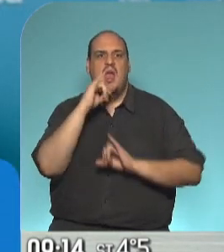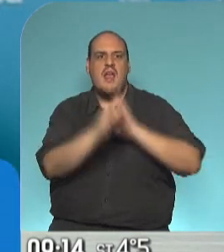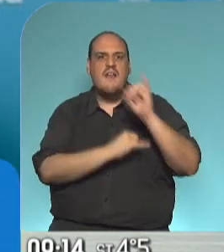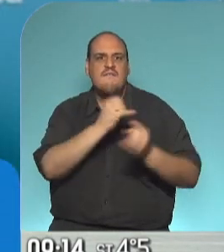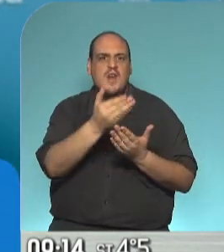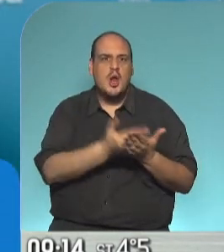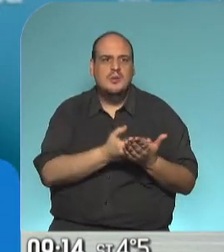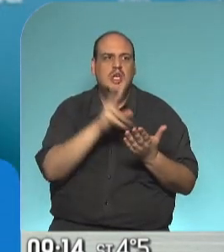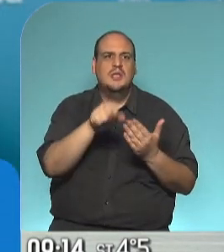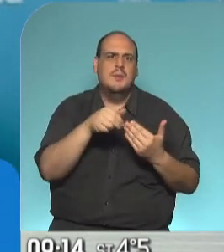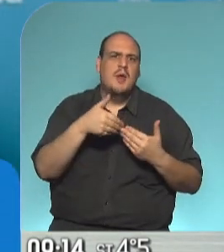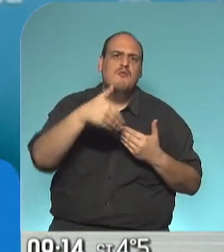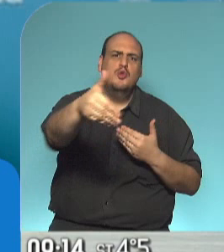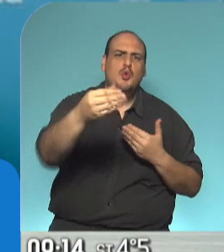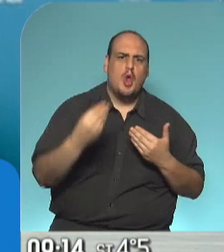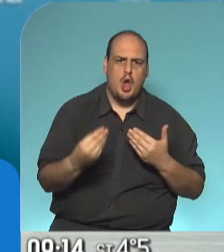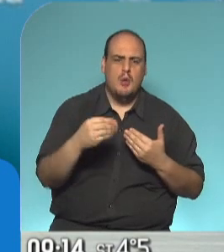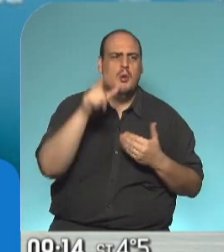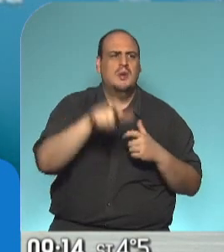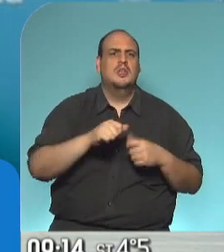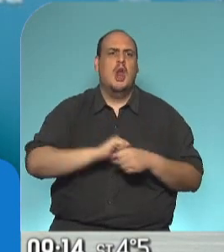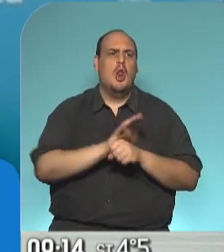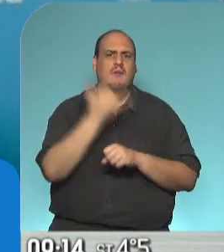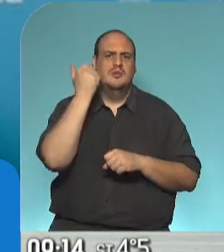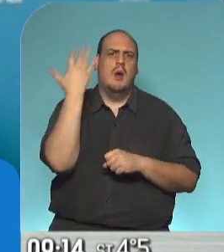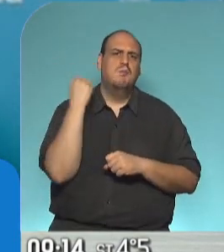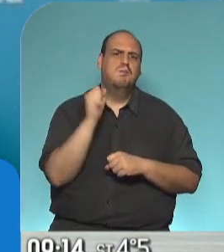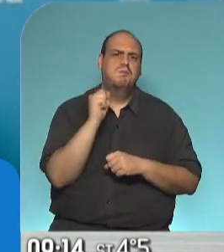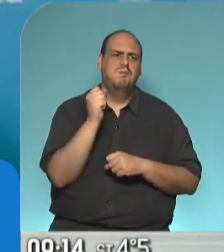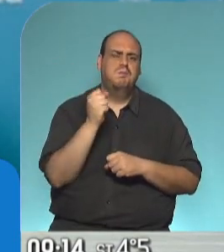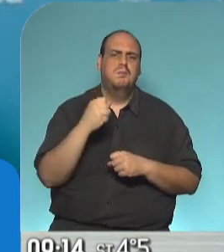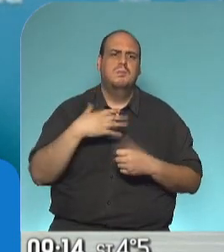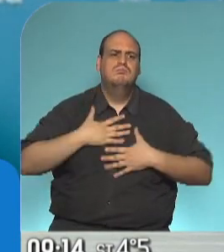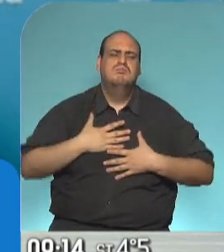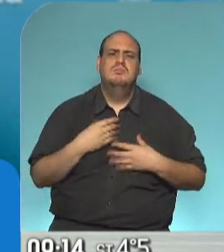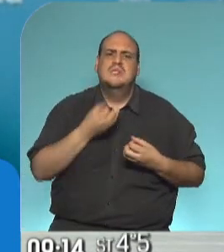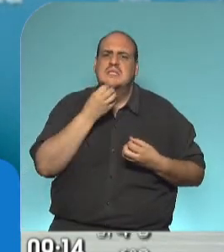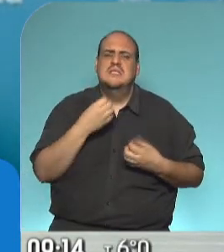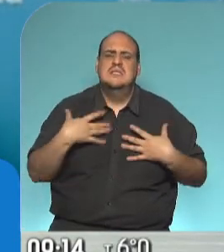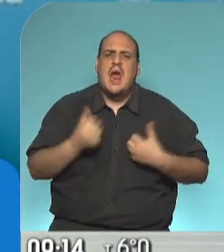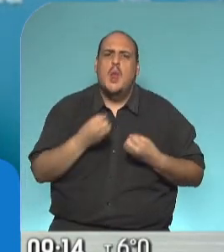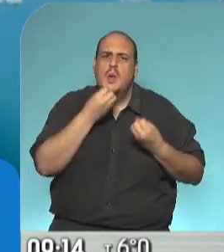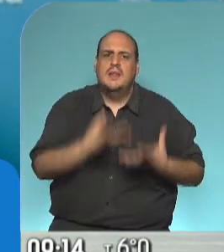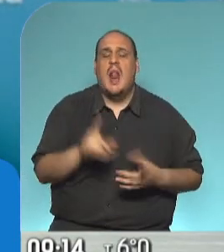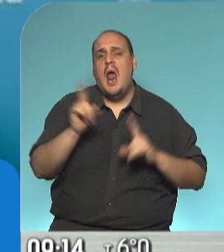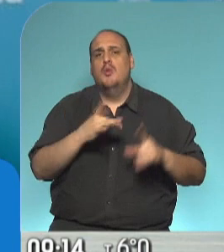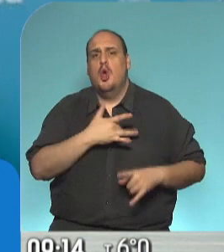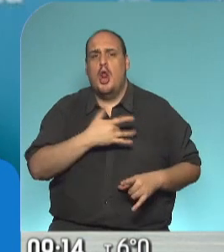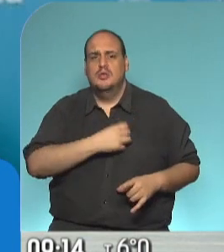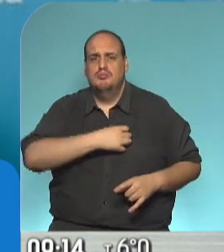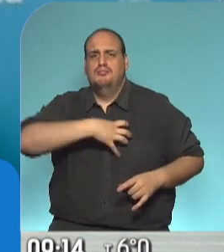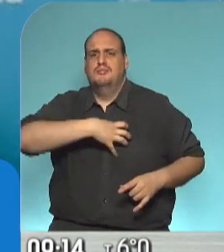de la situación a largo plazo de las personas que tuvieron coronavirus. Hay algunas informaciones en relación a inflamación cardíaca,